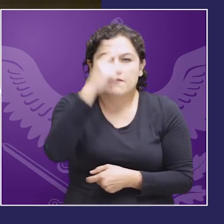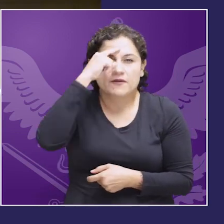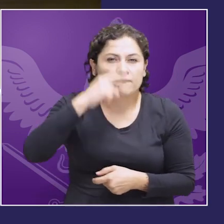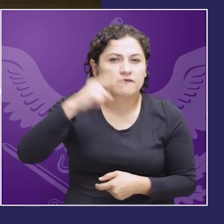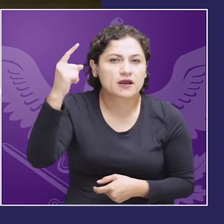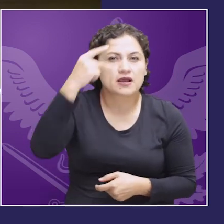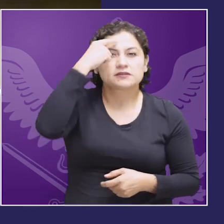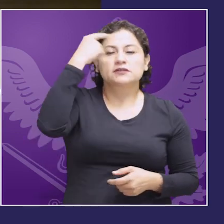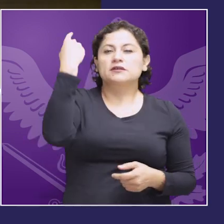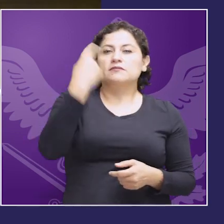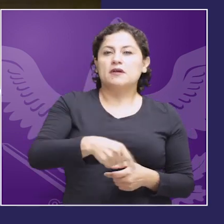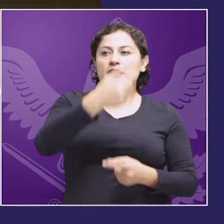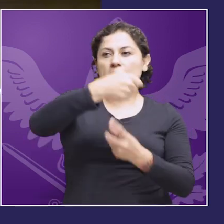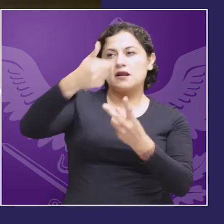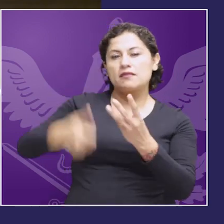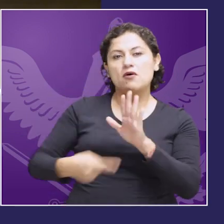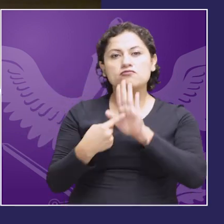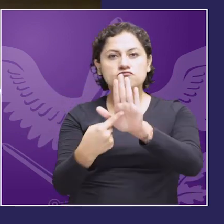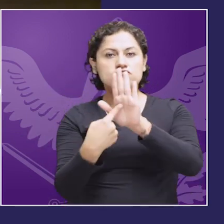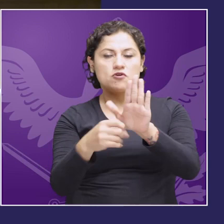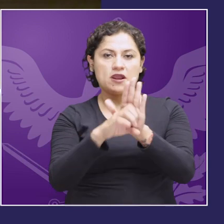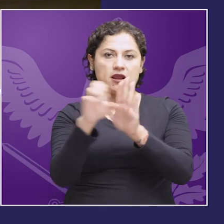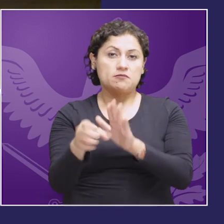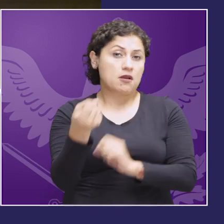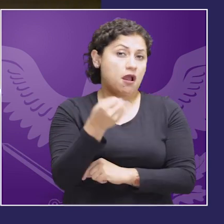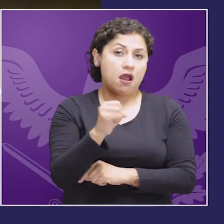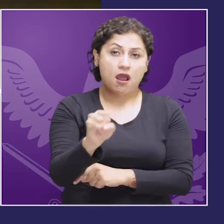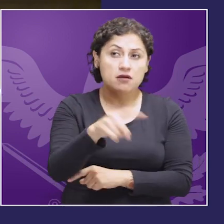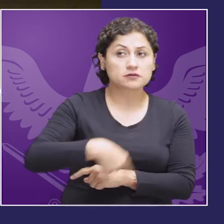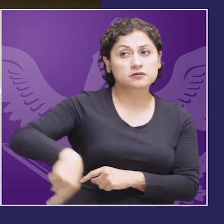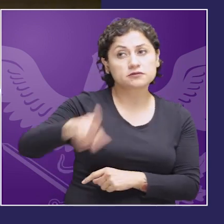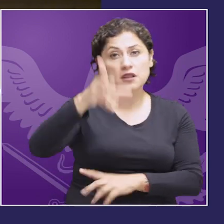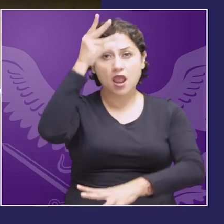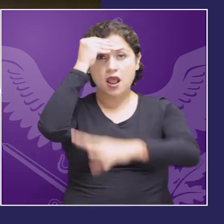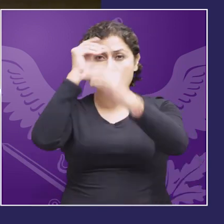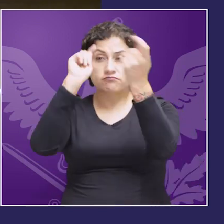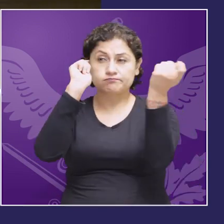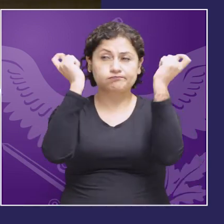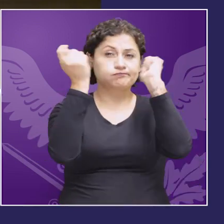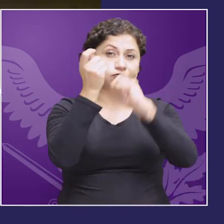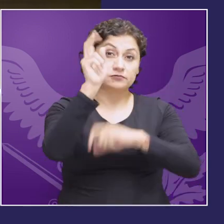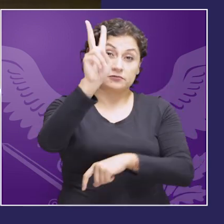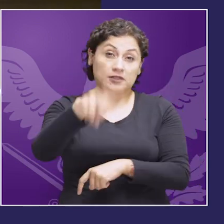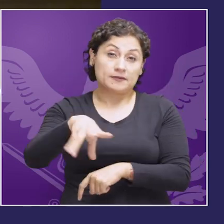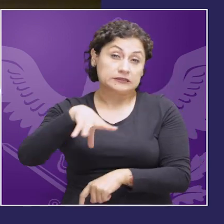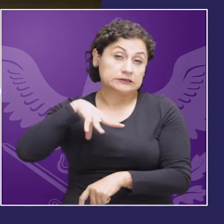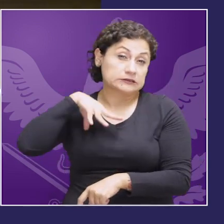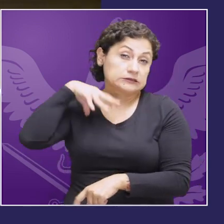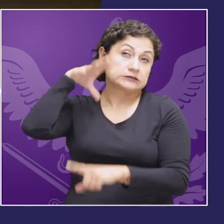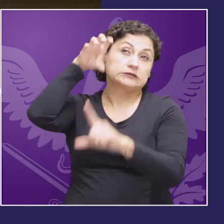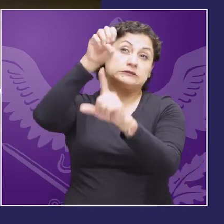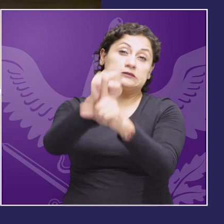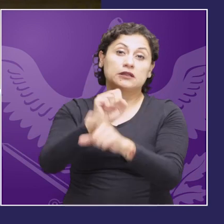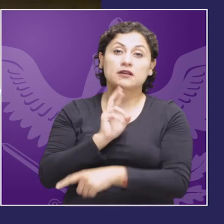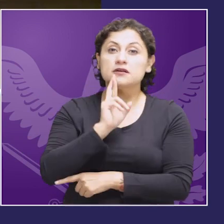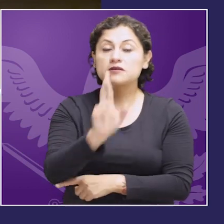ejemplificativamente, no hay otra manera. Y bueno, creo que sí, es un desafío, no tengo una respuesta definitiva porque es eso.